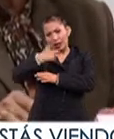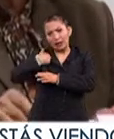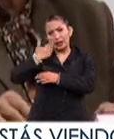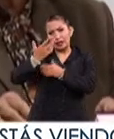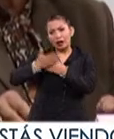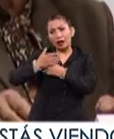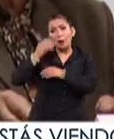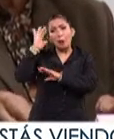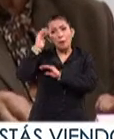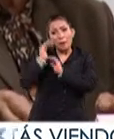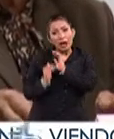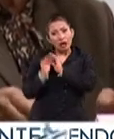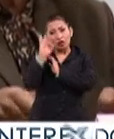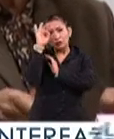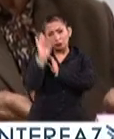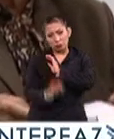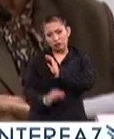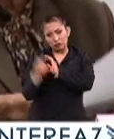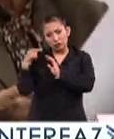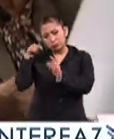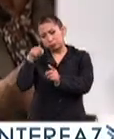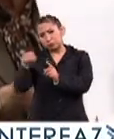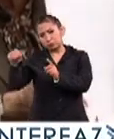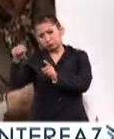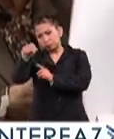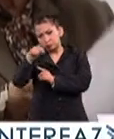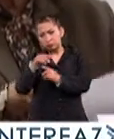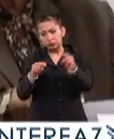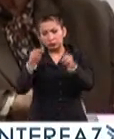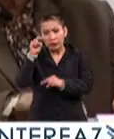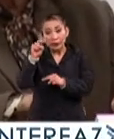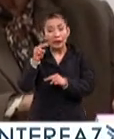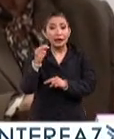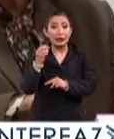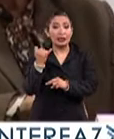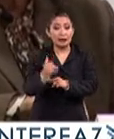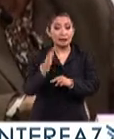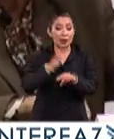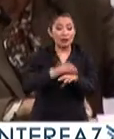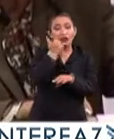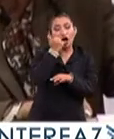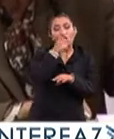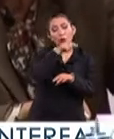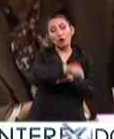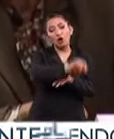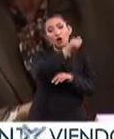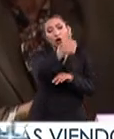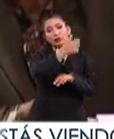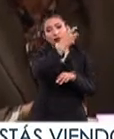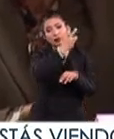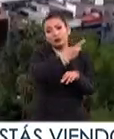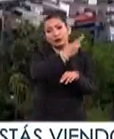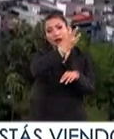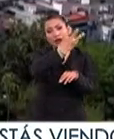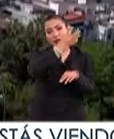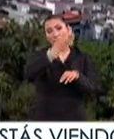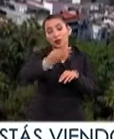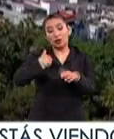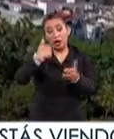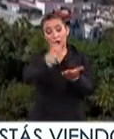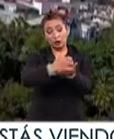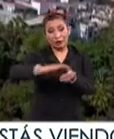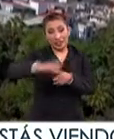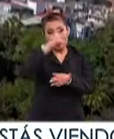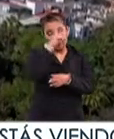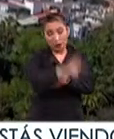tener menores porcentajes que están ubicados en este nivel y más estudiantes ubicados en los niveles 3 y 4. La capital es